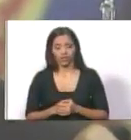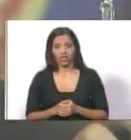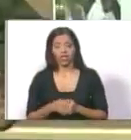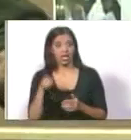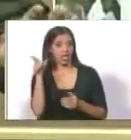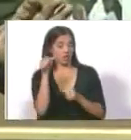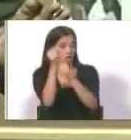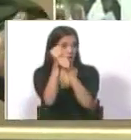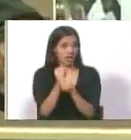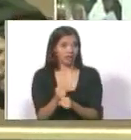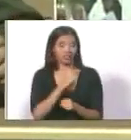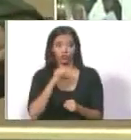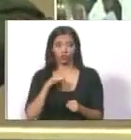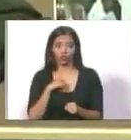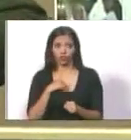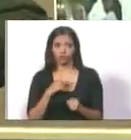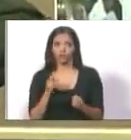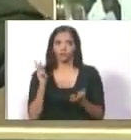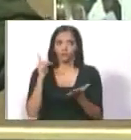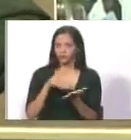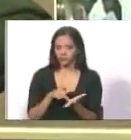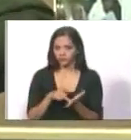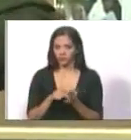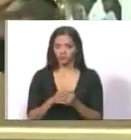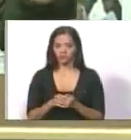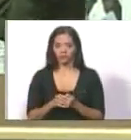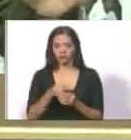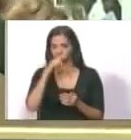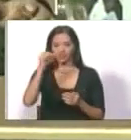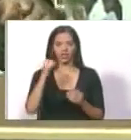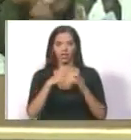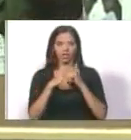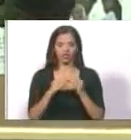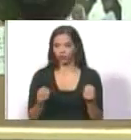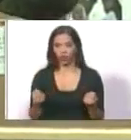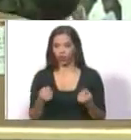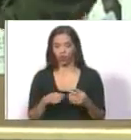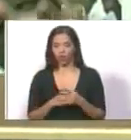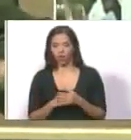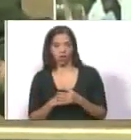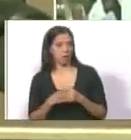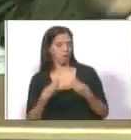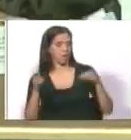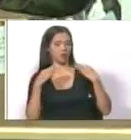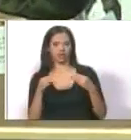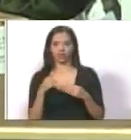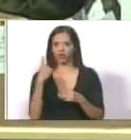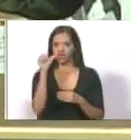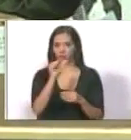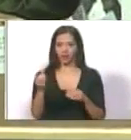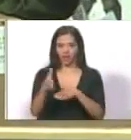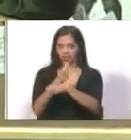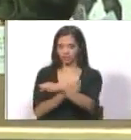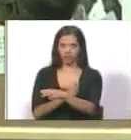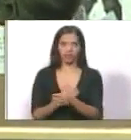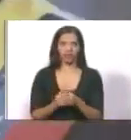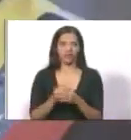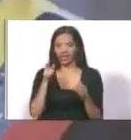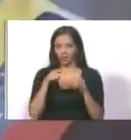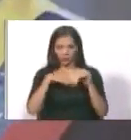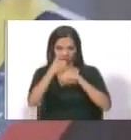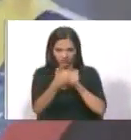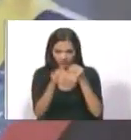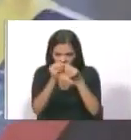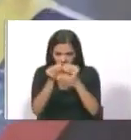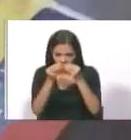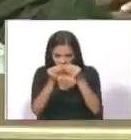esperaban que nosotros nos apareciéramos y Nicolás en todos los actos así públicamente y se dijera con una semana de antelación para ellos montar su, ¿cómo se llama?, su plan para